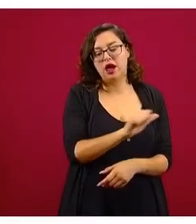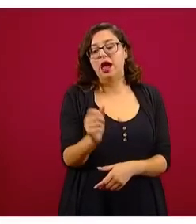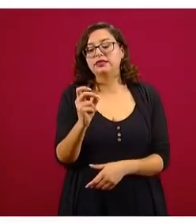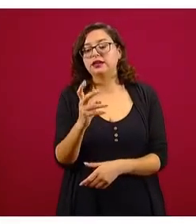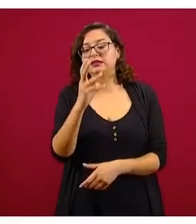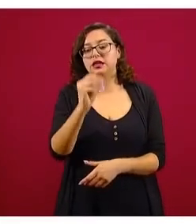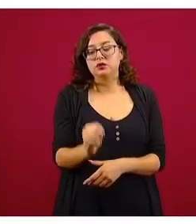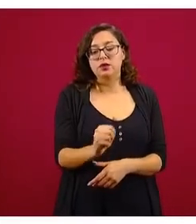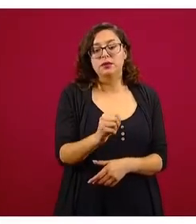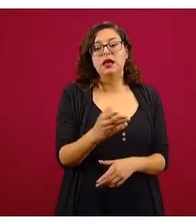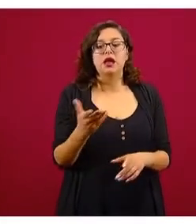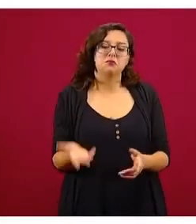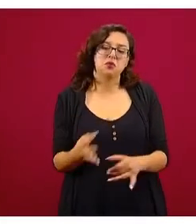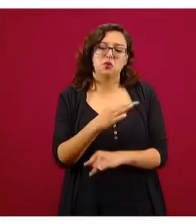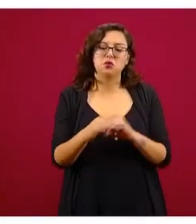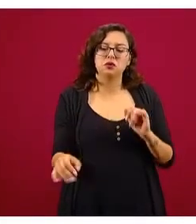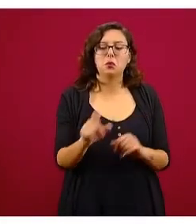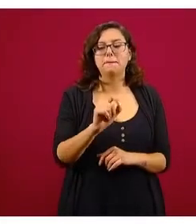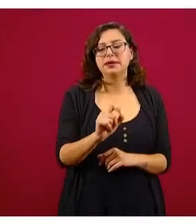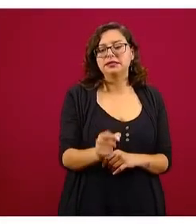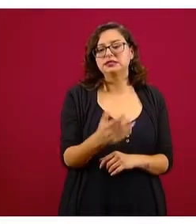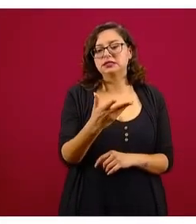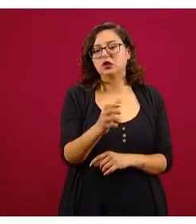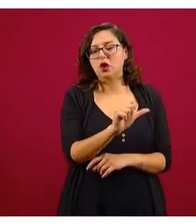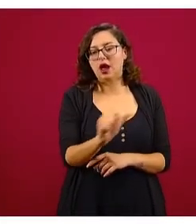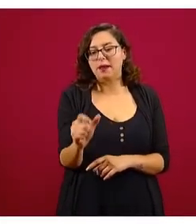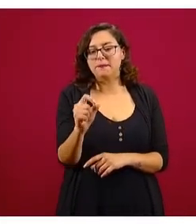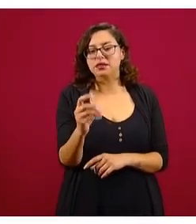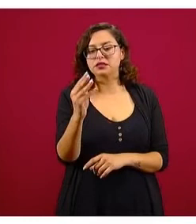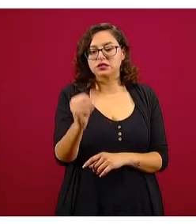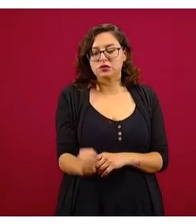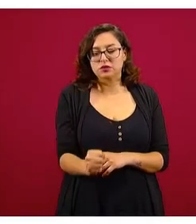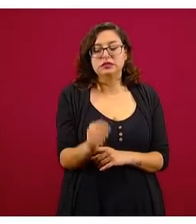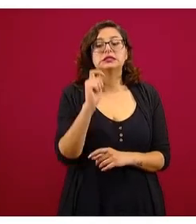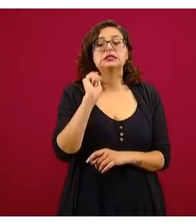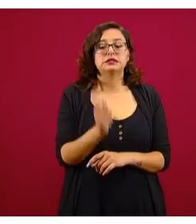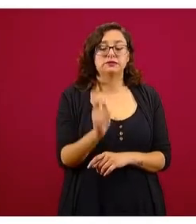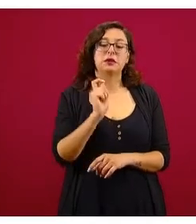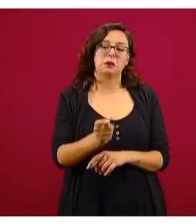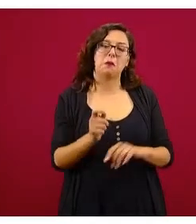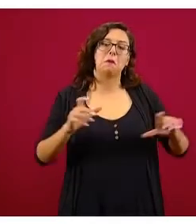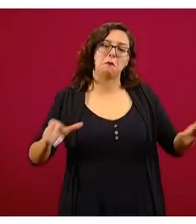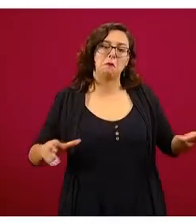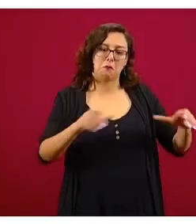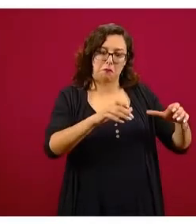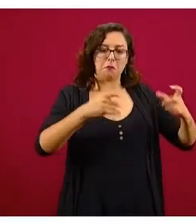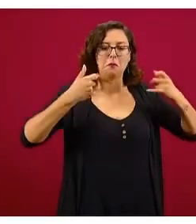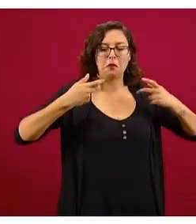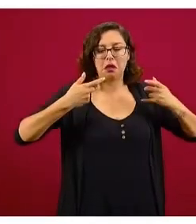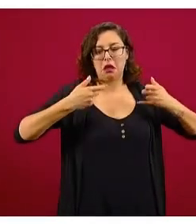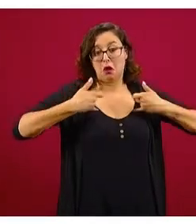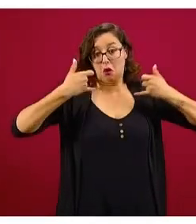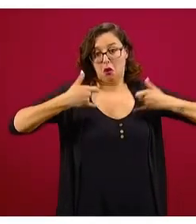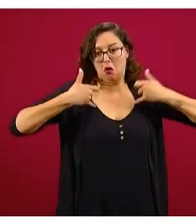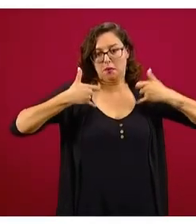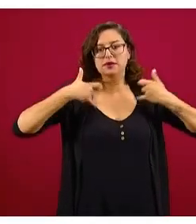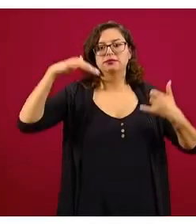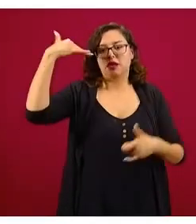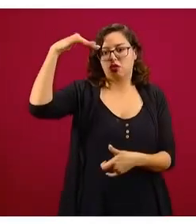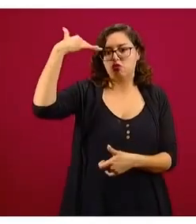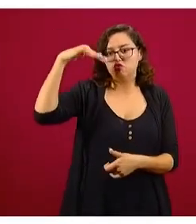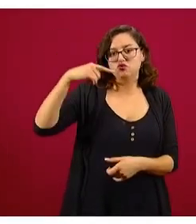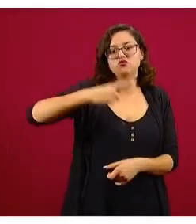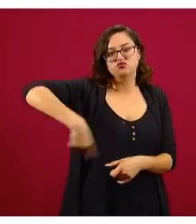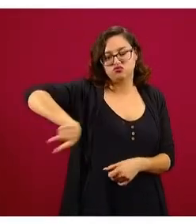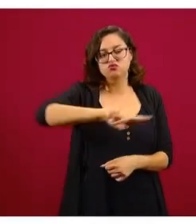de 25 a 29. Estamos hablando básicamente de una población adulta joven de profesionales de